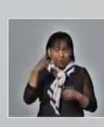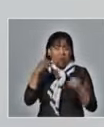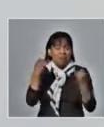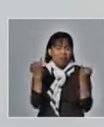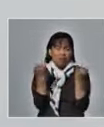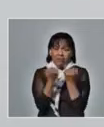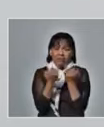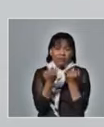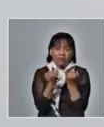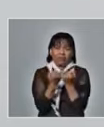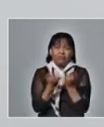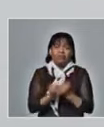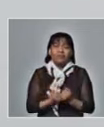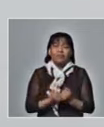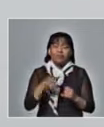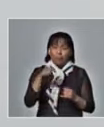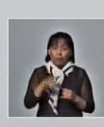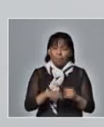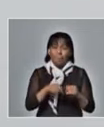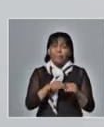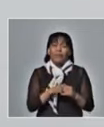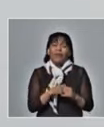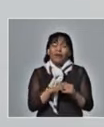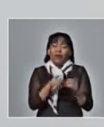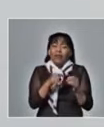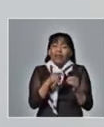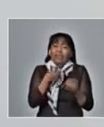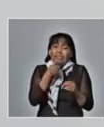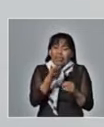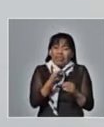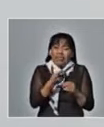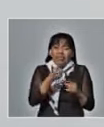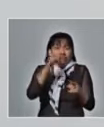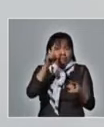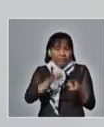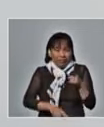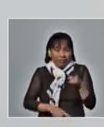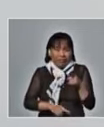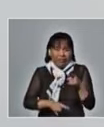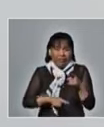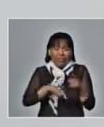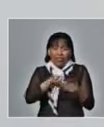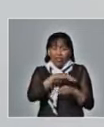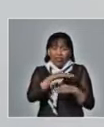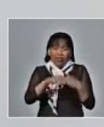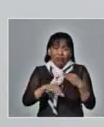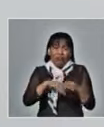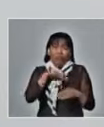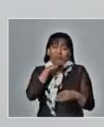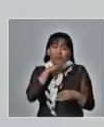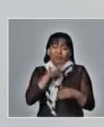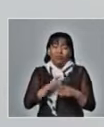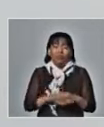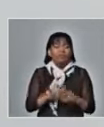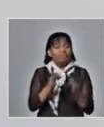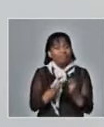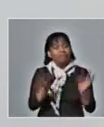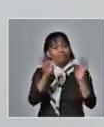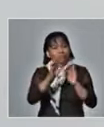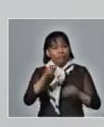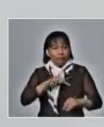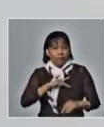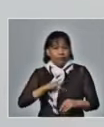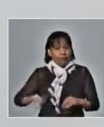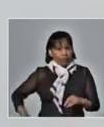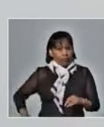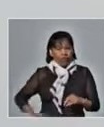de violencia. En este contexto, quiero decirles que el combate a la delincuencia será una prioridad en mi gobierno. Vamos a actuar con